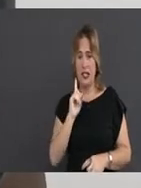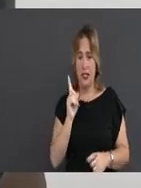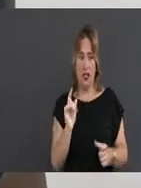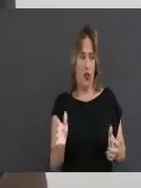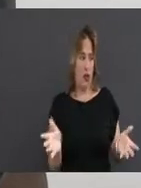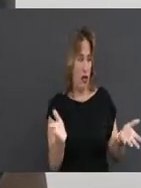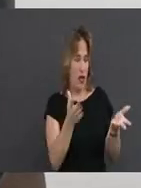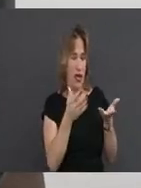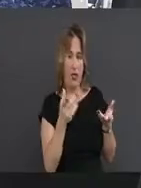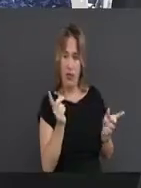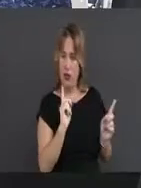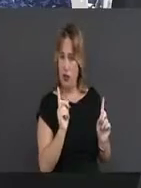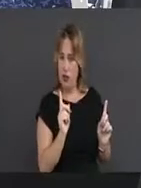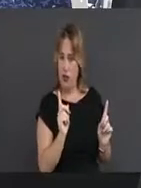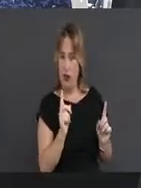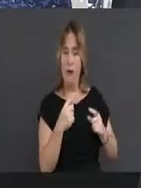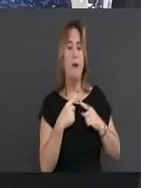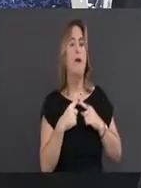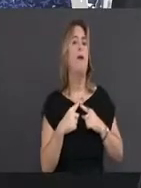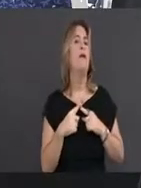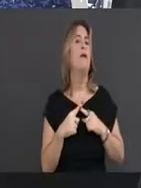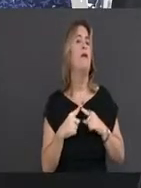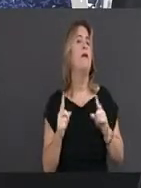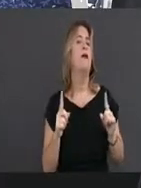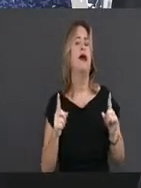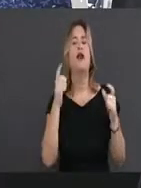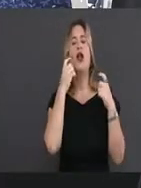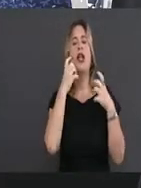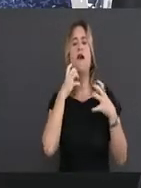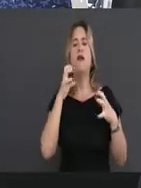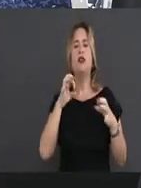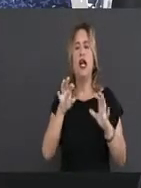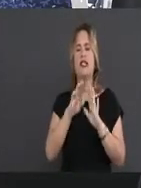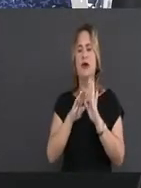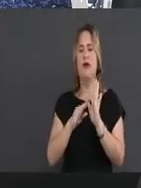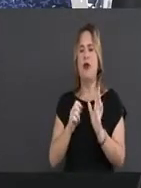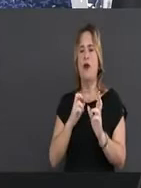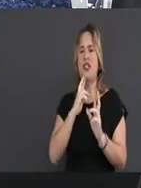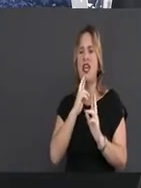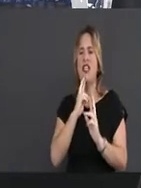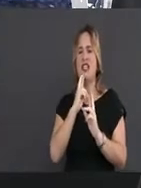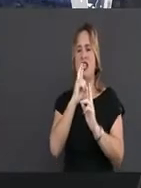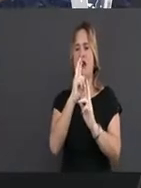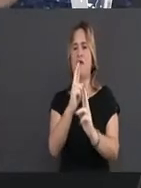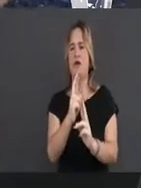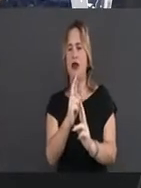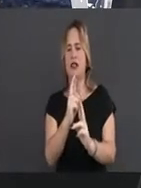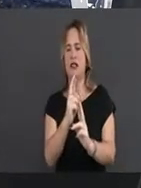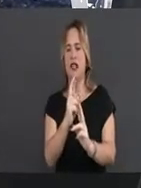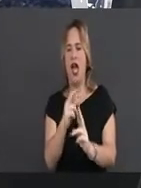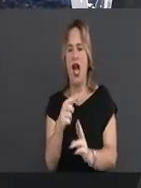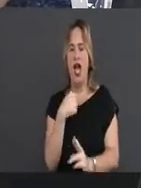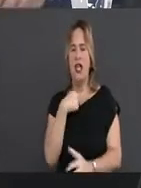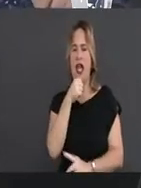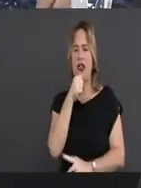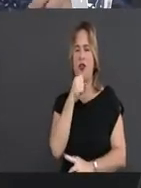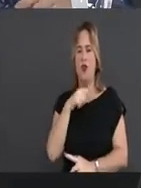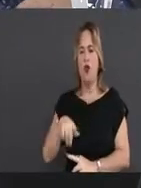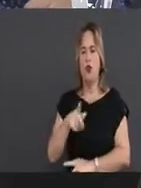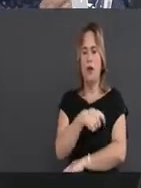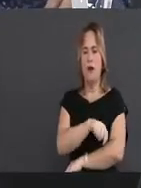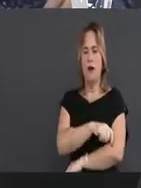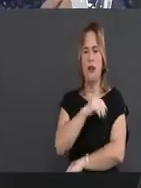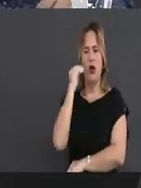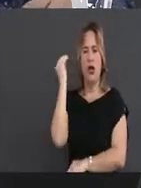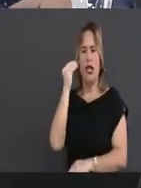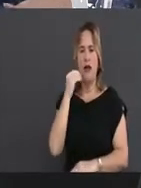por supuesto. Pero la esencia de este programa es dar respuesta a las cosas que inquietan a la población, que le